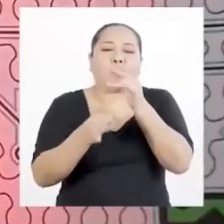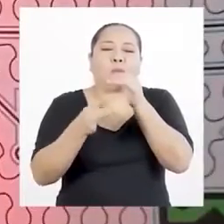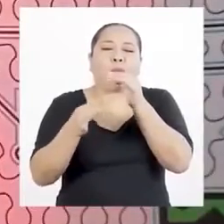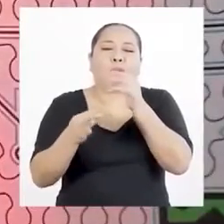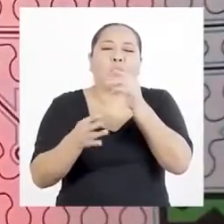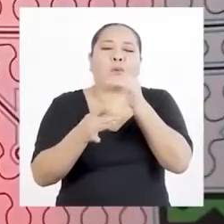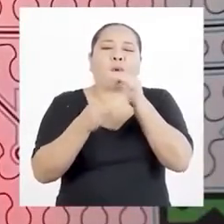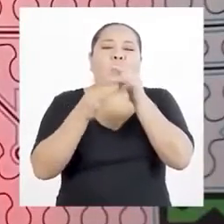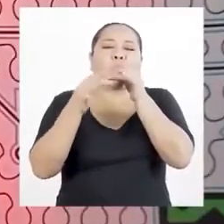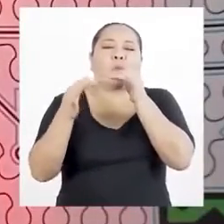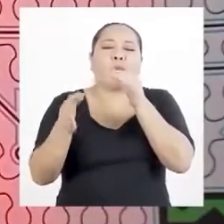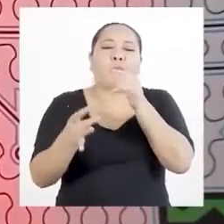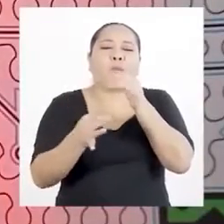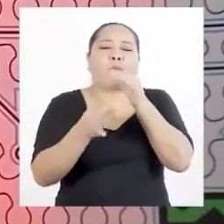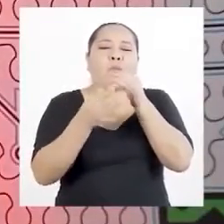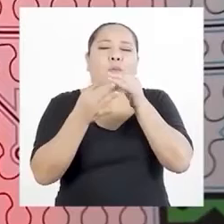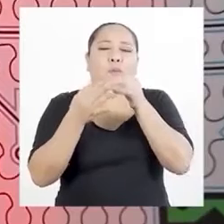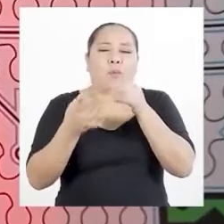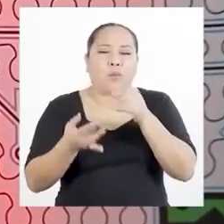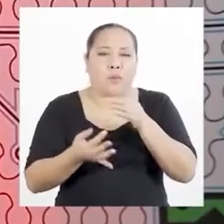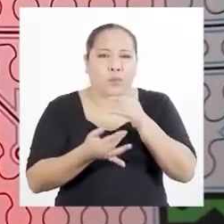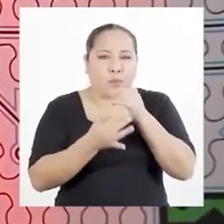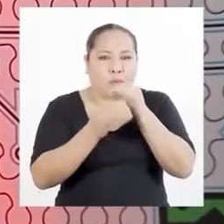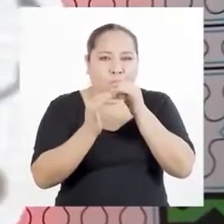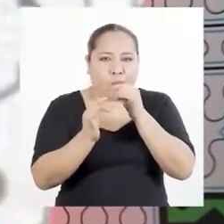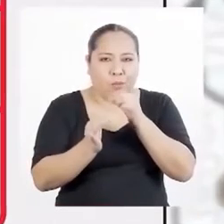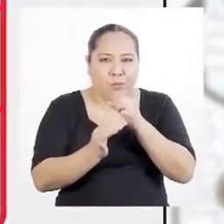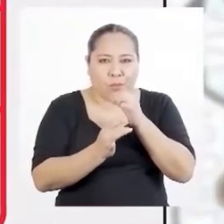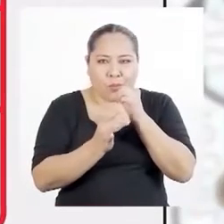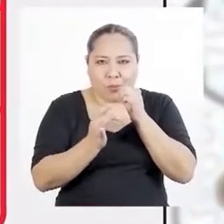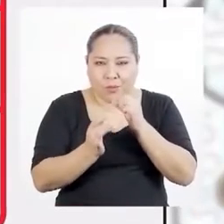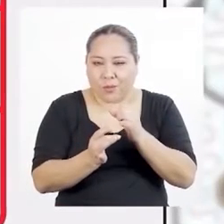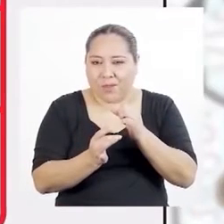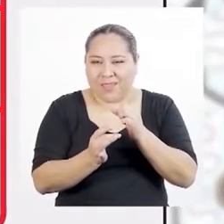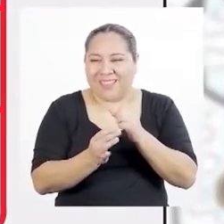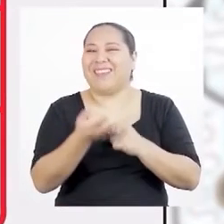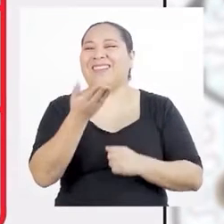¡Aquí está! ¡Ahí va!